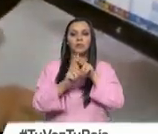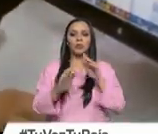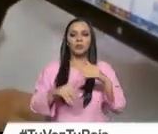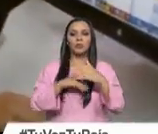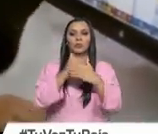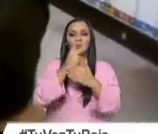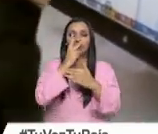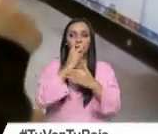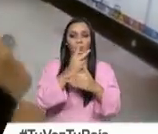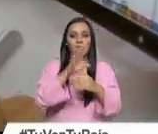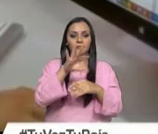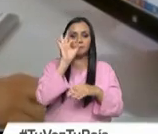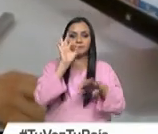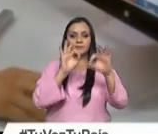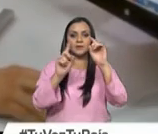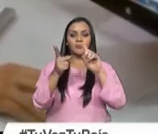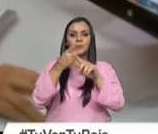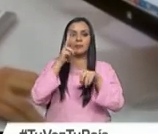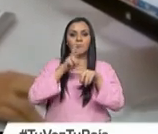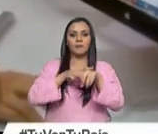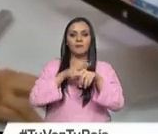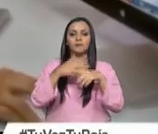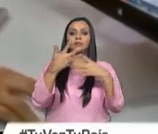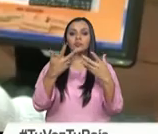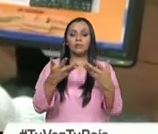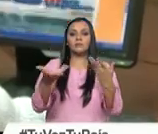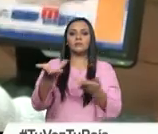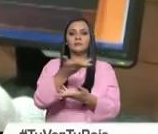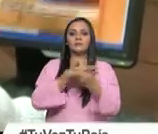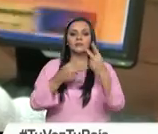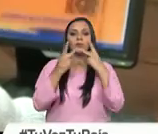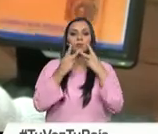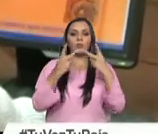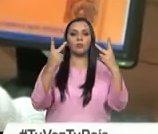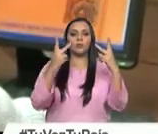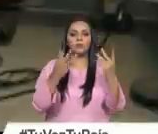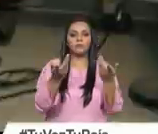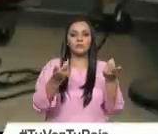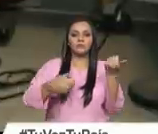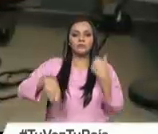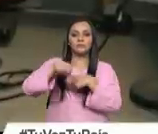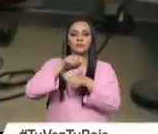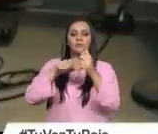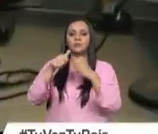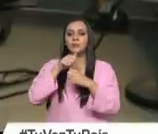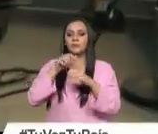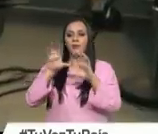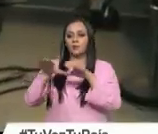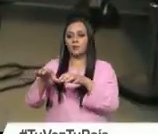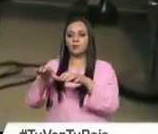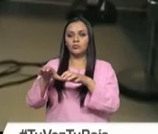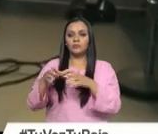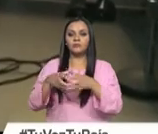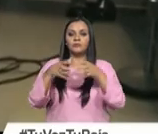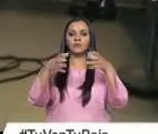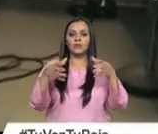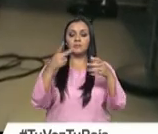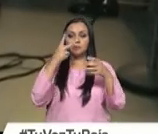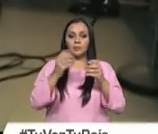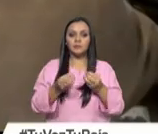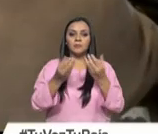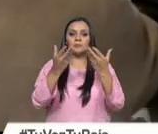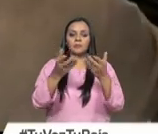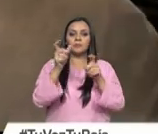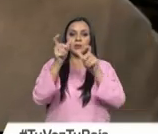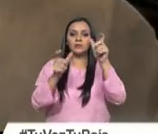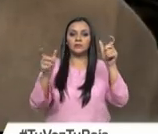por la aparición por primera vez de robustos medios públicos que compensan a los medios mercantiles para ofrecer a la ciudadanía